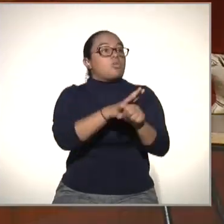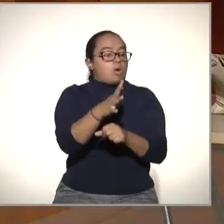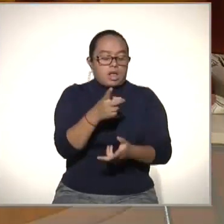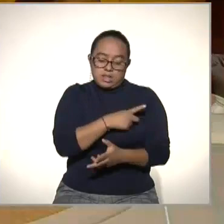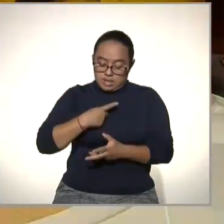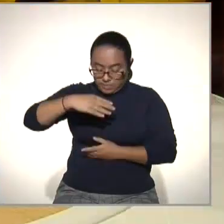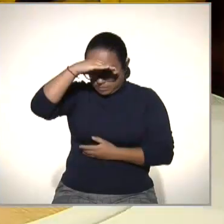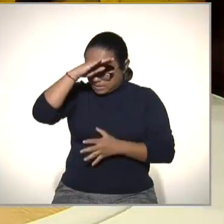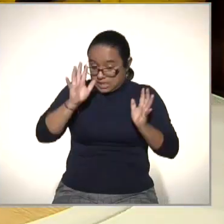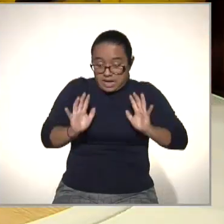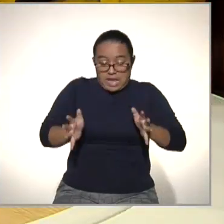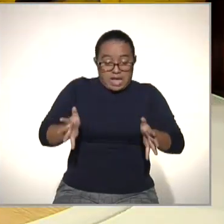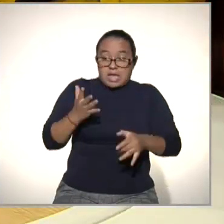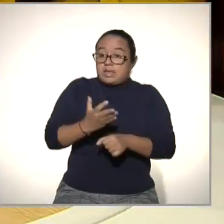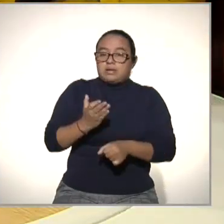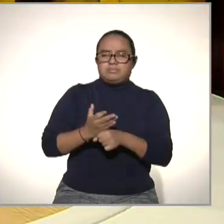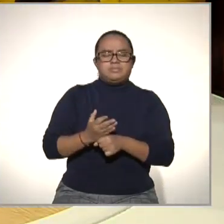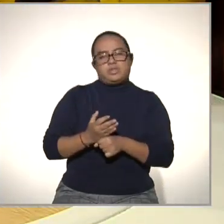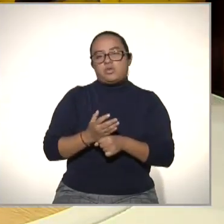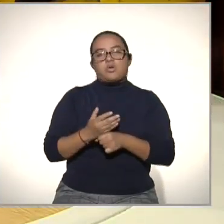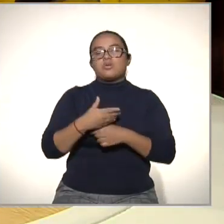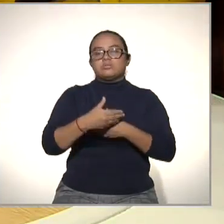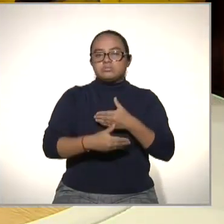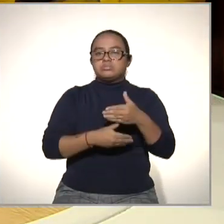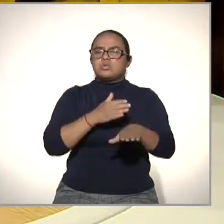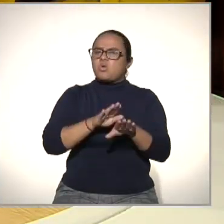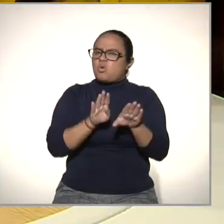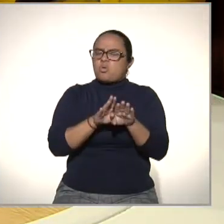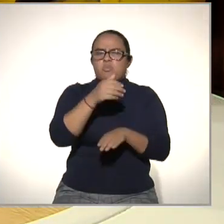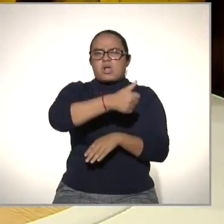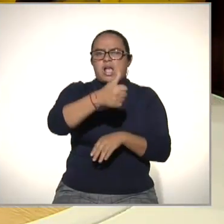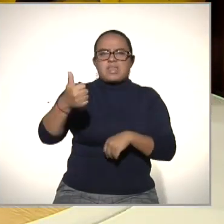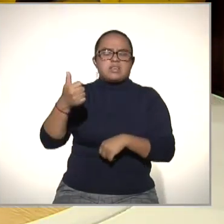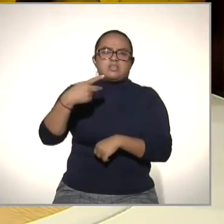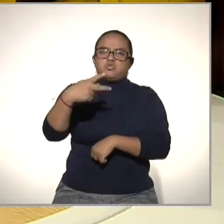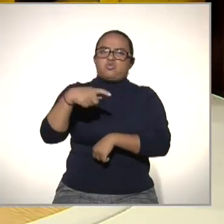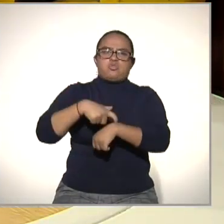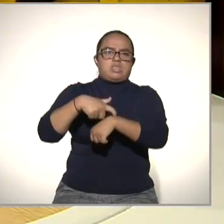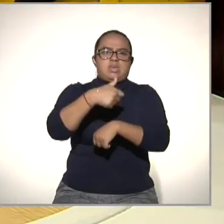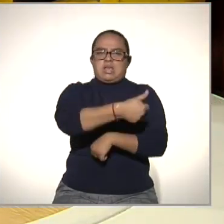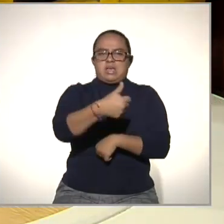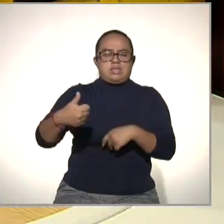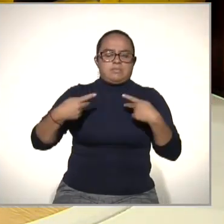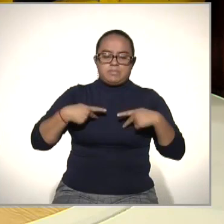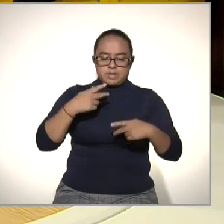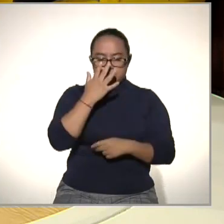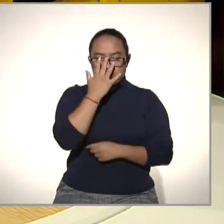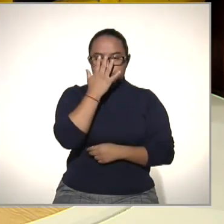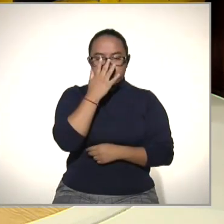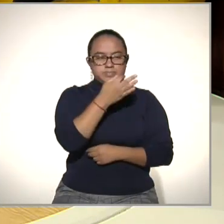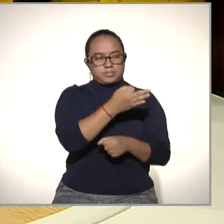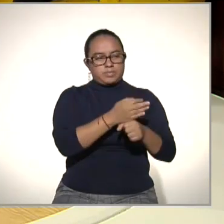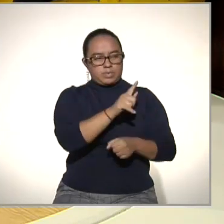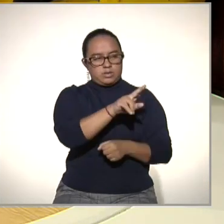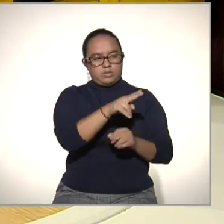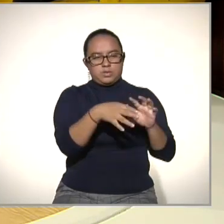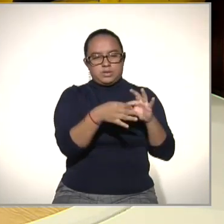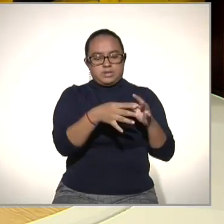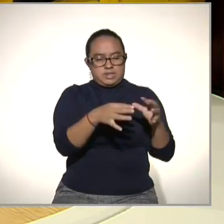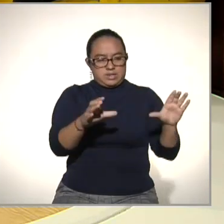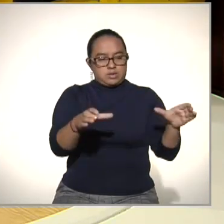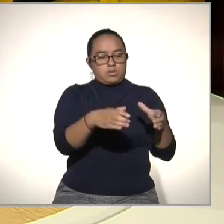un proceso más llevadero. Así es. Y también dentro de esta colectividad que nos comenta Lu,